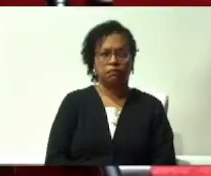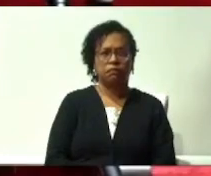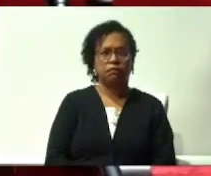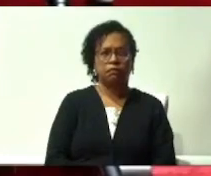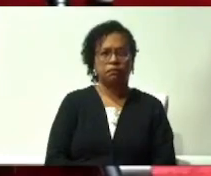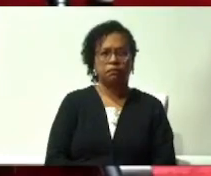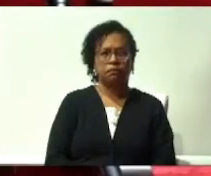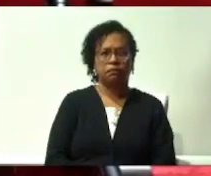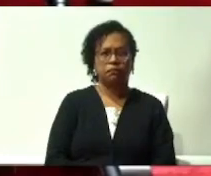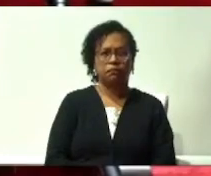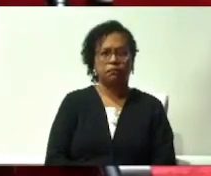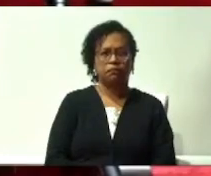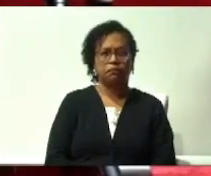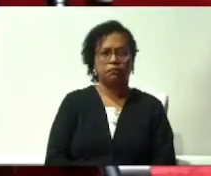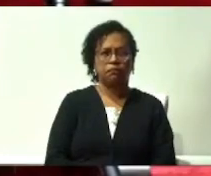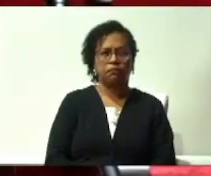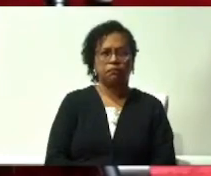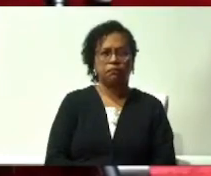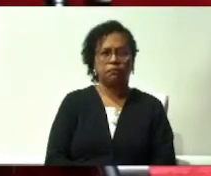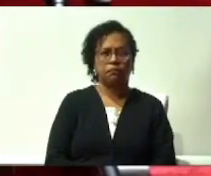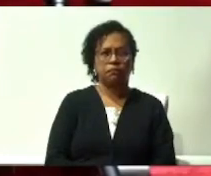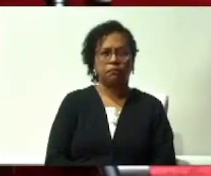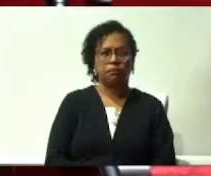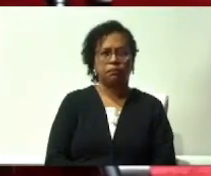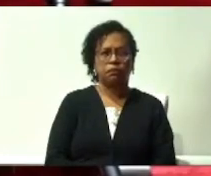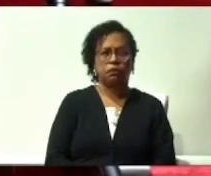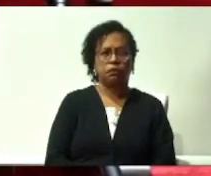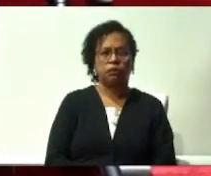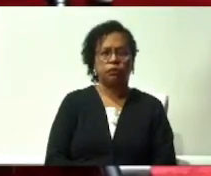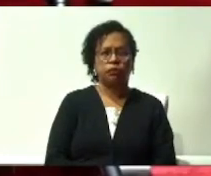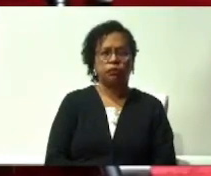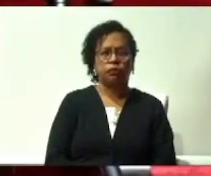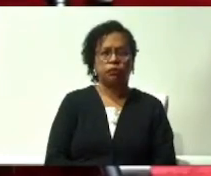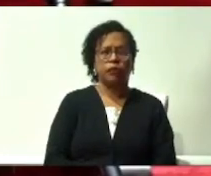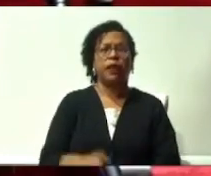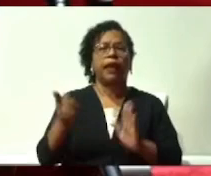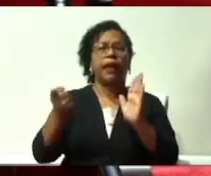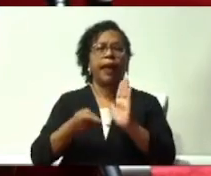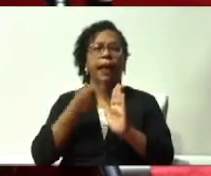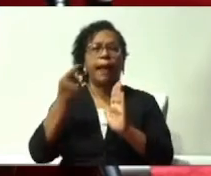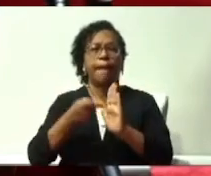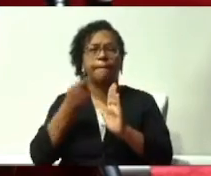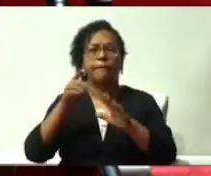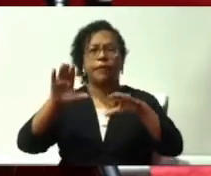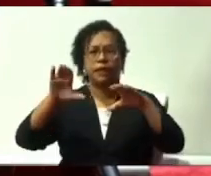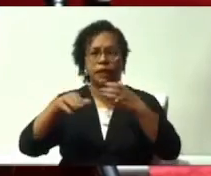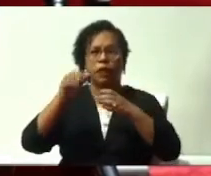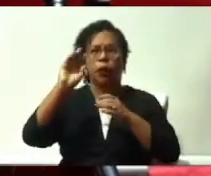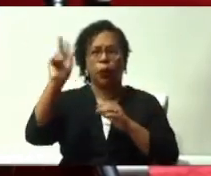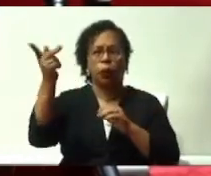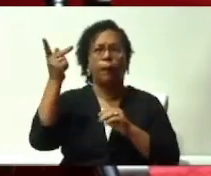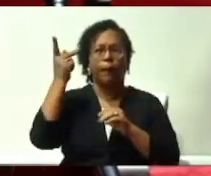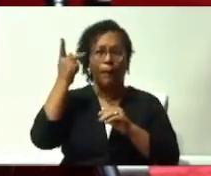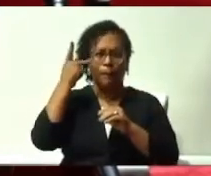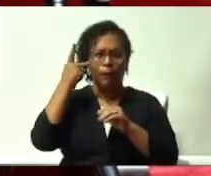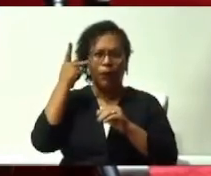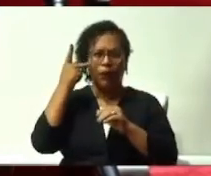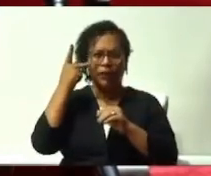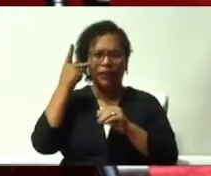partidos con posibilidad de ganar y no hemos ido a apoyar partido de la oposición y líder de la